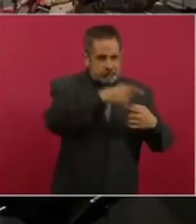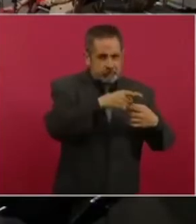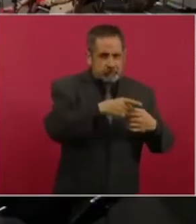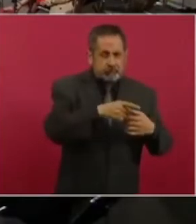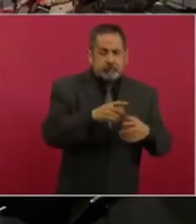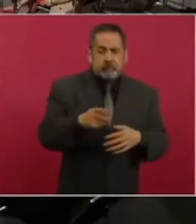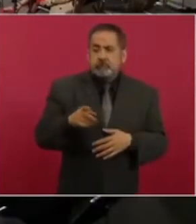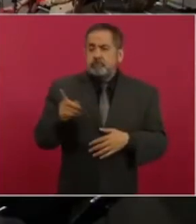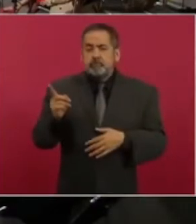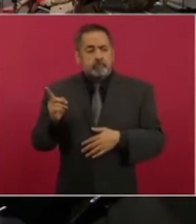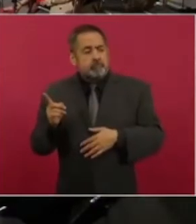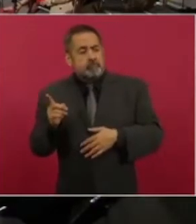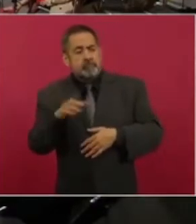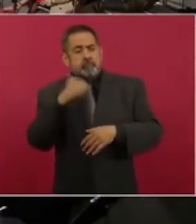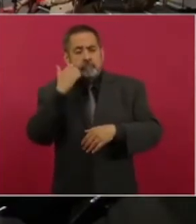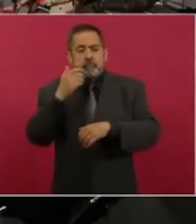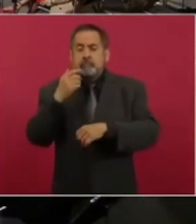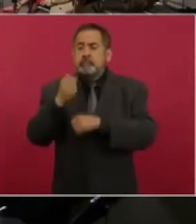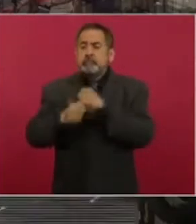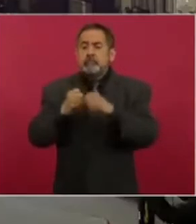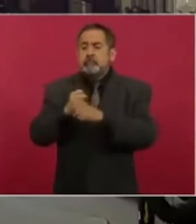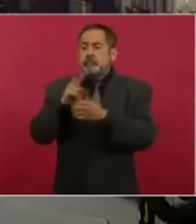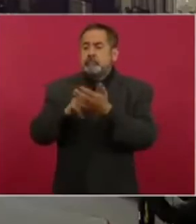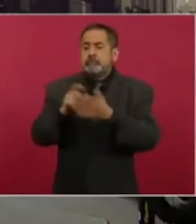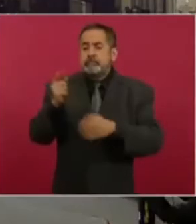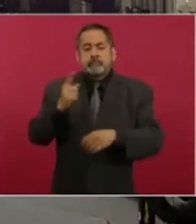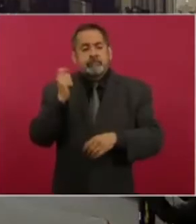Maya y se inaugure en diciembre de 2023?